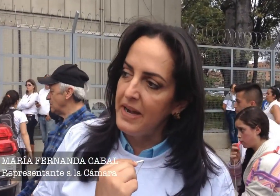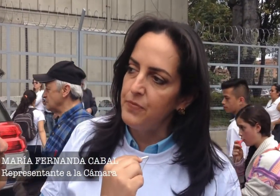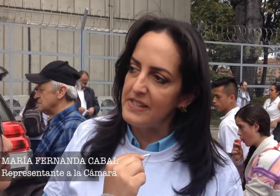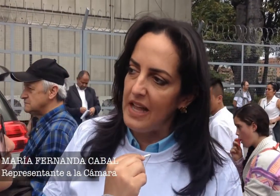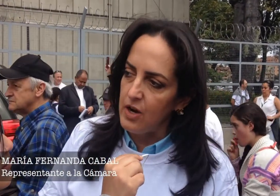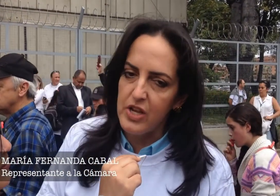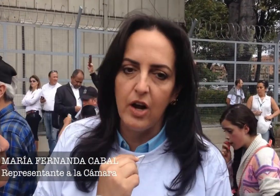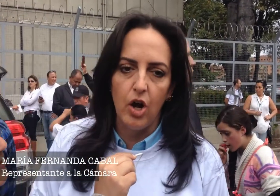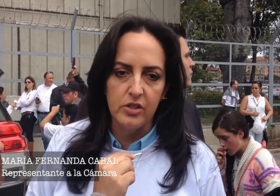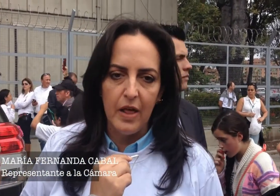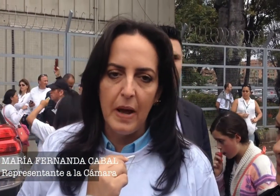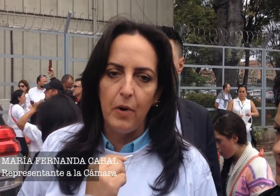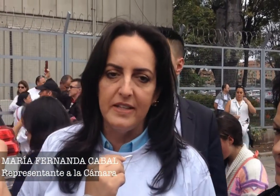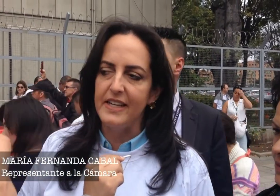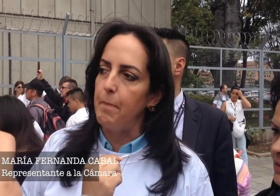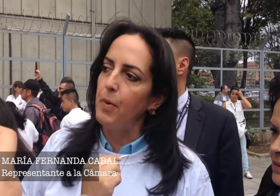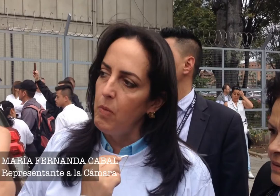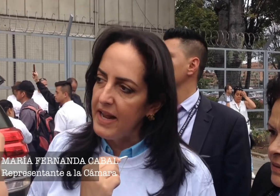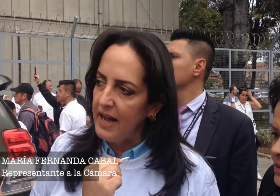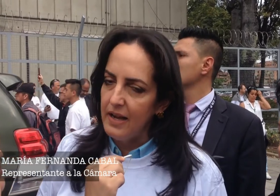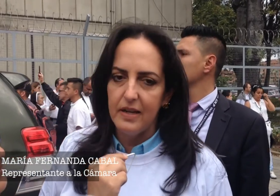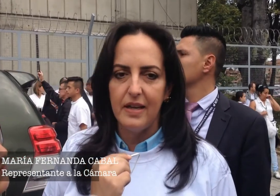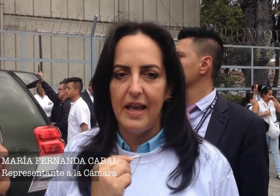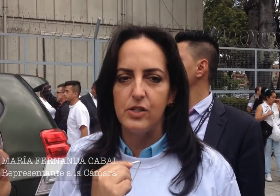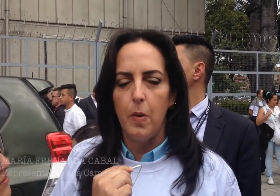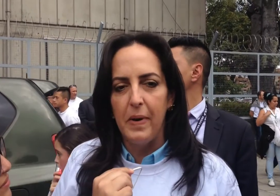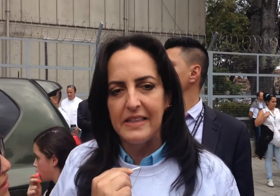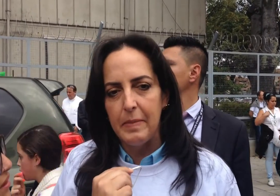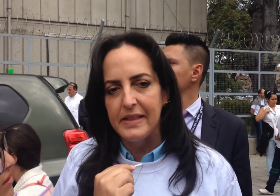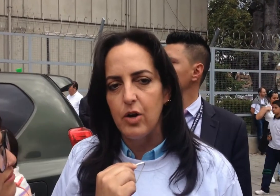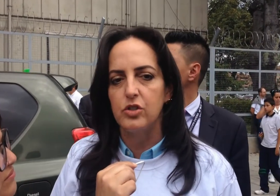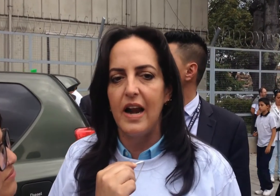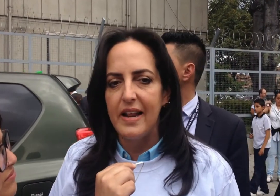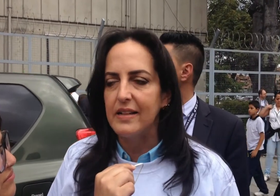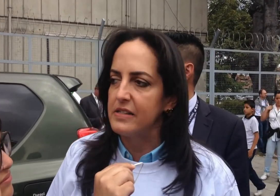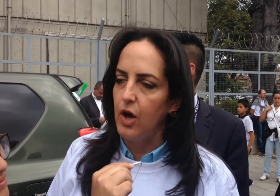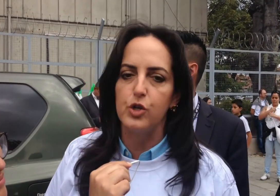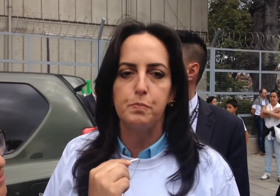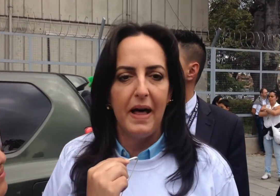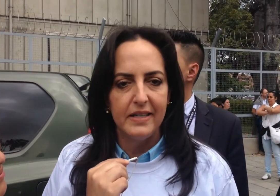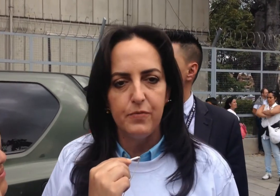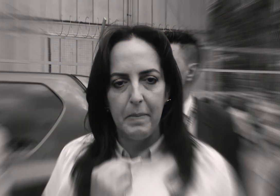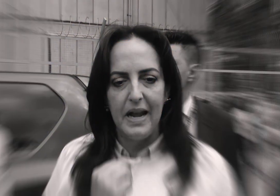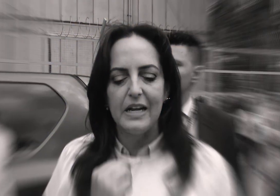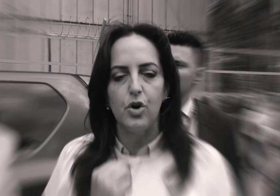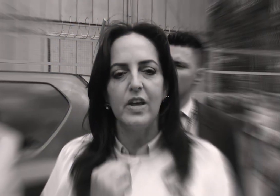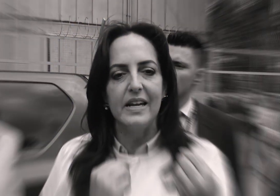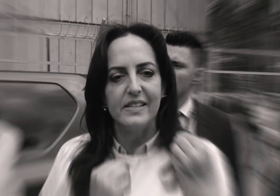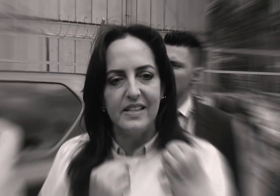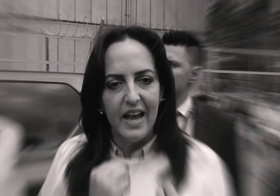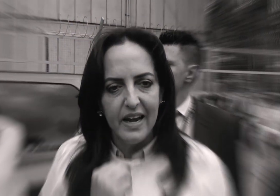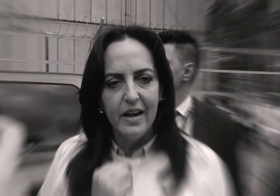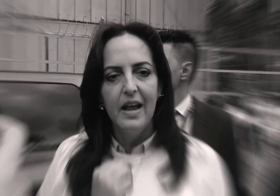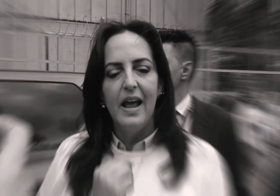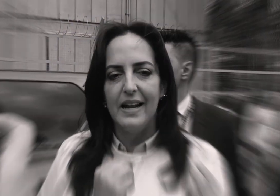propósito es manifestarnos en contra de una política pública que es completamente contraria al deseo de los padres de familia, que son